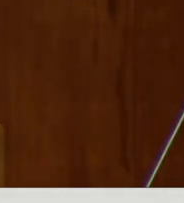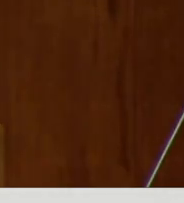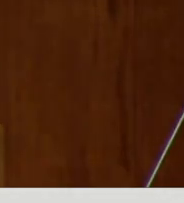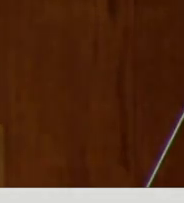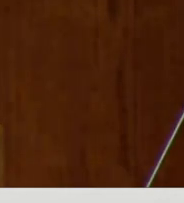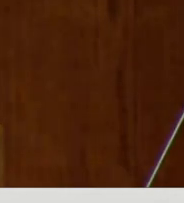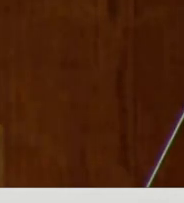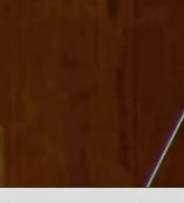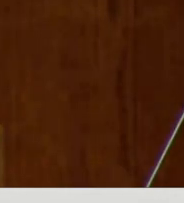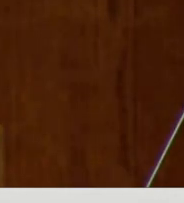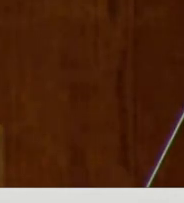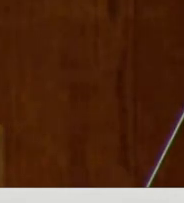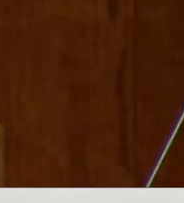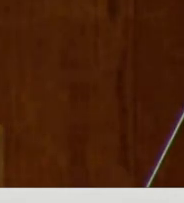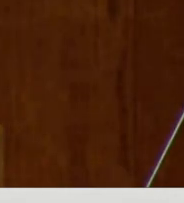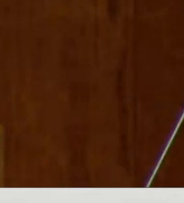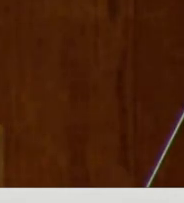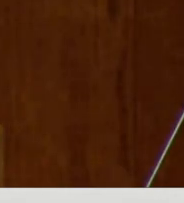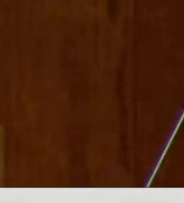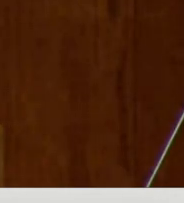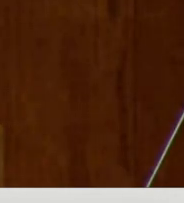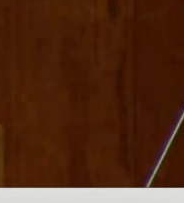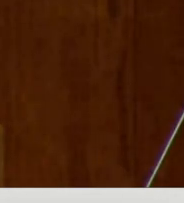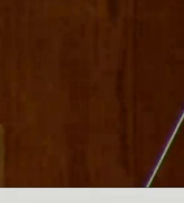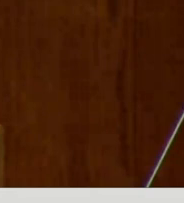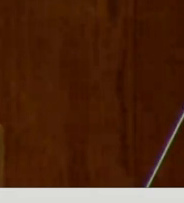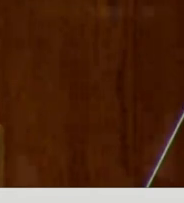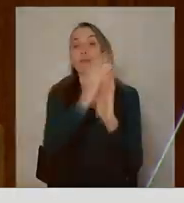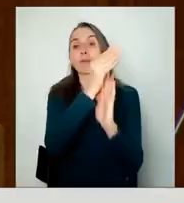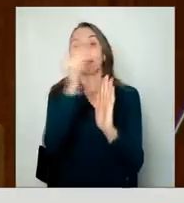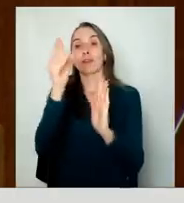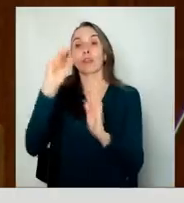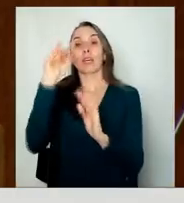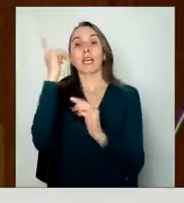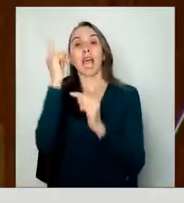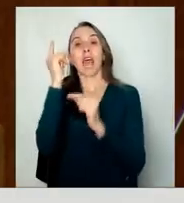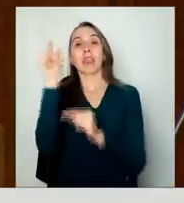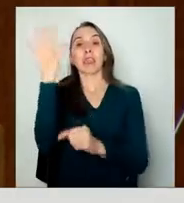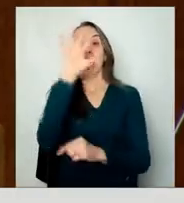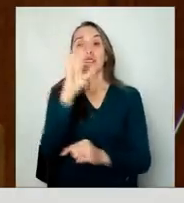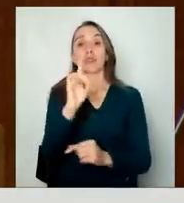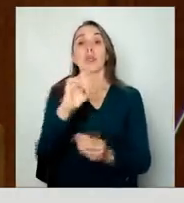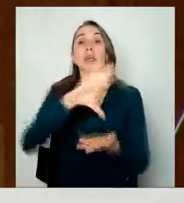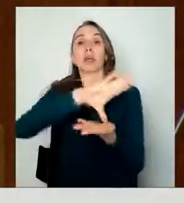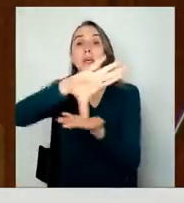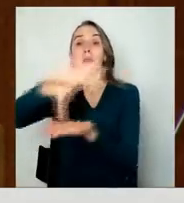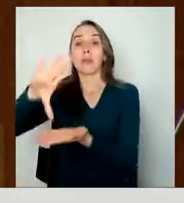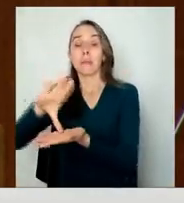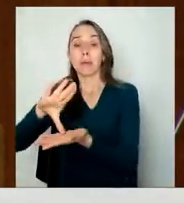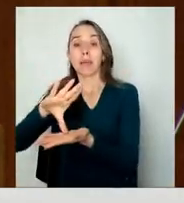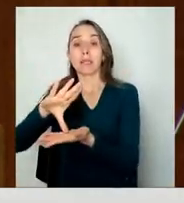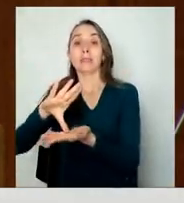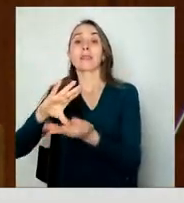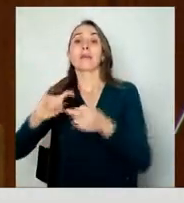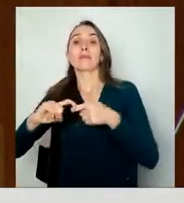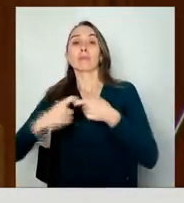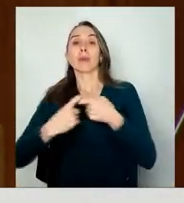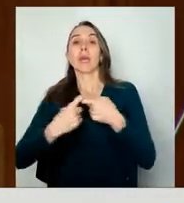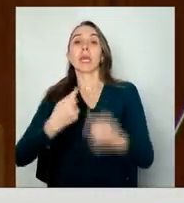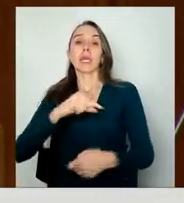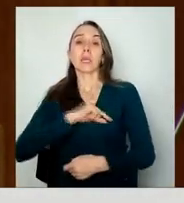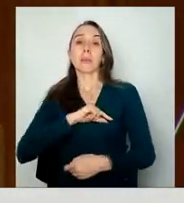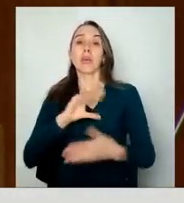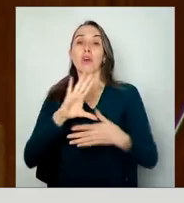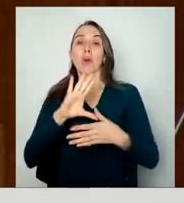iberoamericanos para el desarrollo de las bibliotecas nacionales de los países de iberoamérica adoptada en Lima Perú el